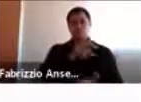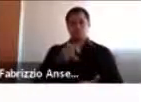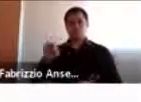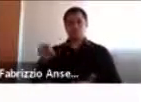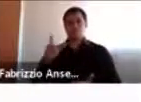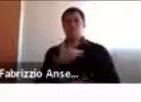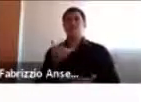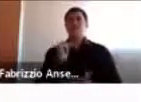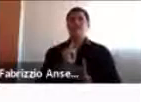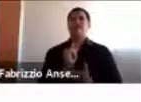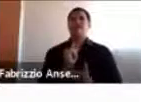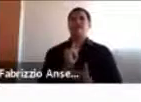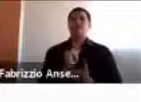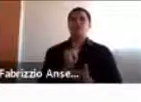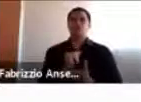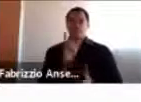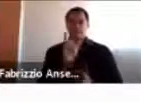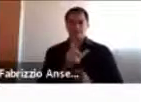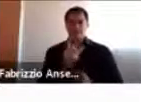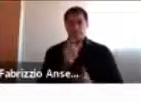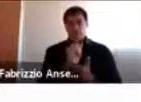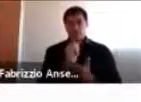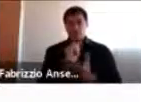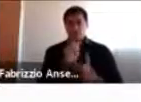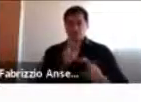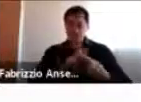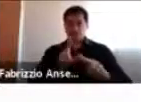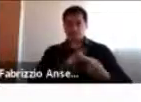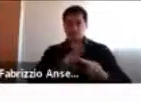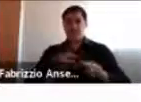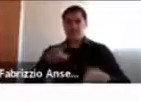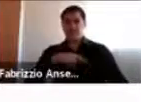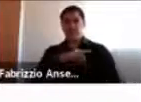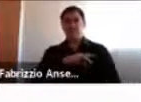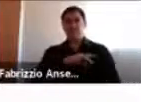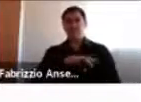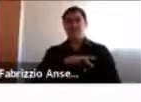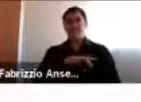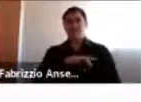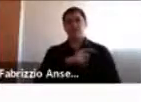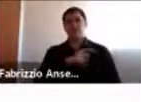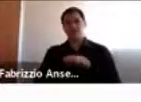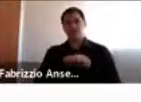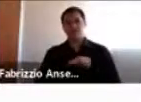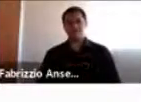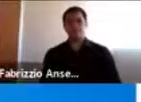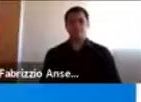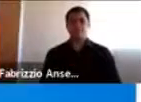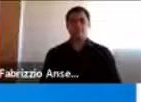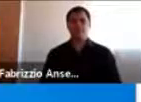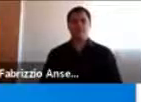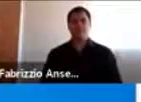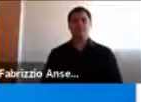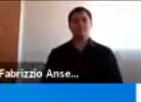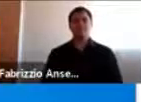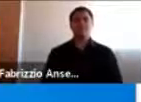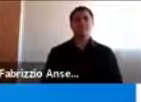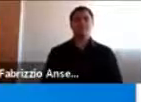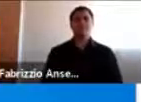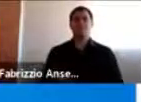en la creación de la versión en castellano de Grafogain e inmediatamente después entonces